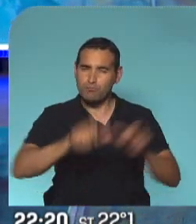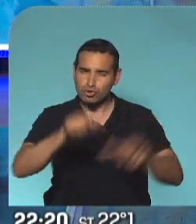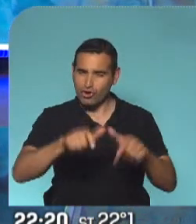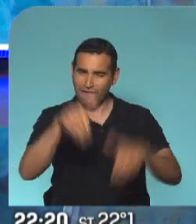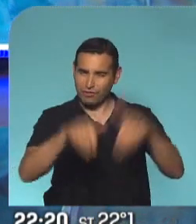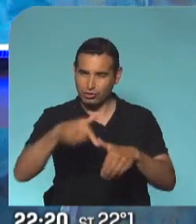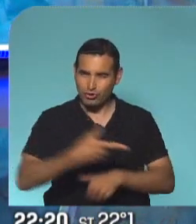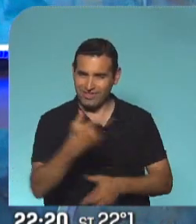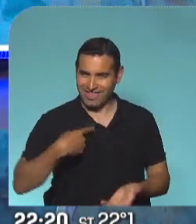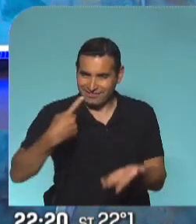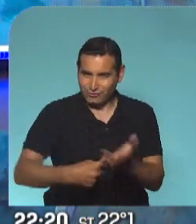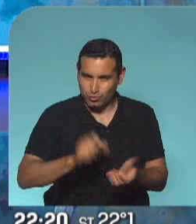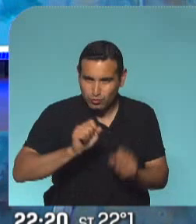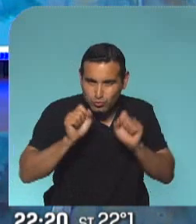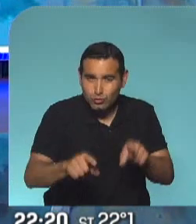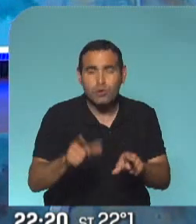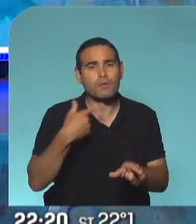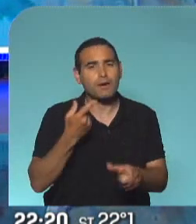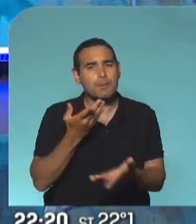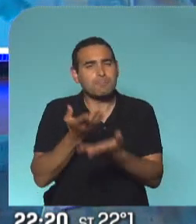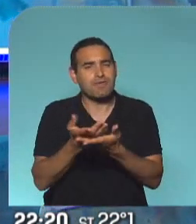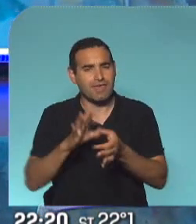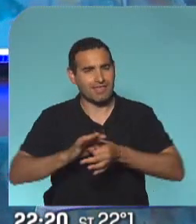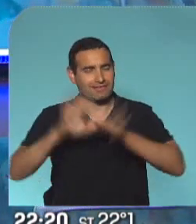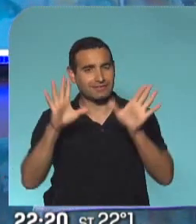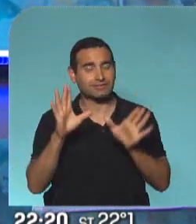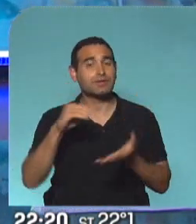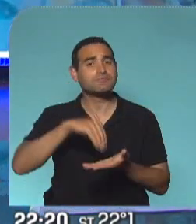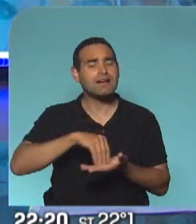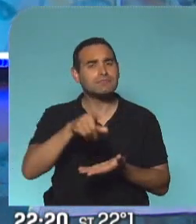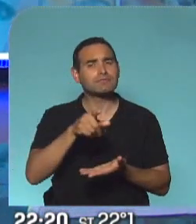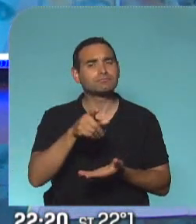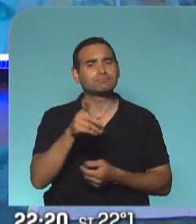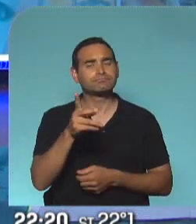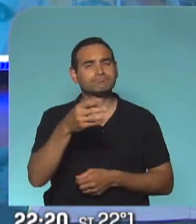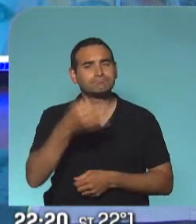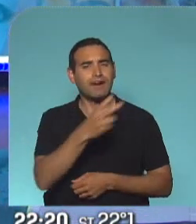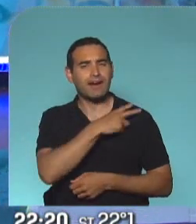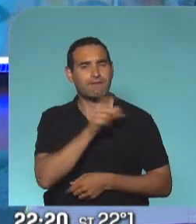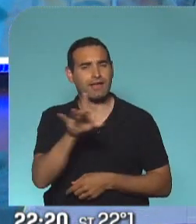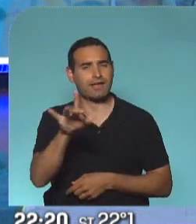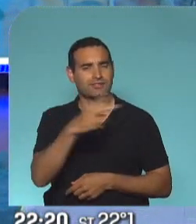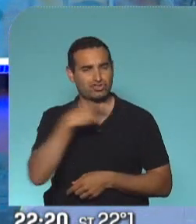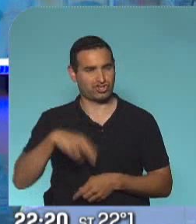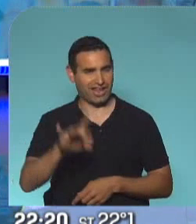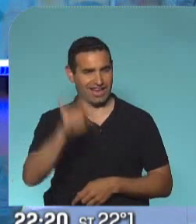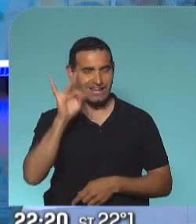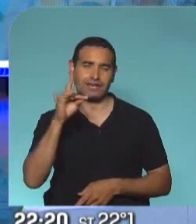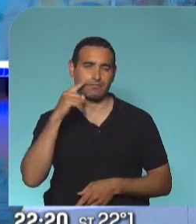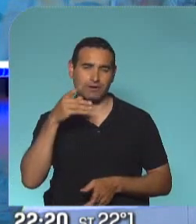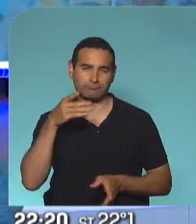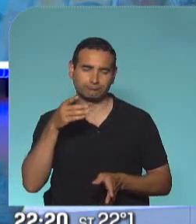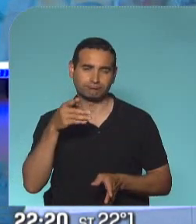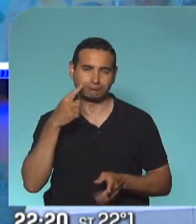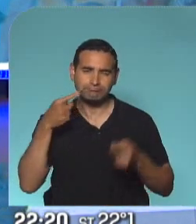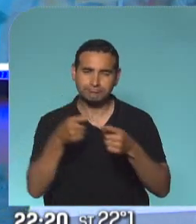movimiento prodemocrático y sobre la jefa Carrie Lam, es decir, aquella que es designada por China para conducir los destinos de